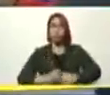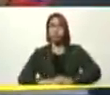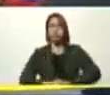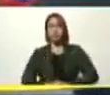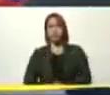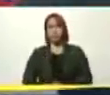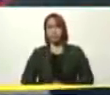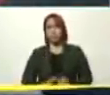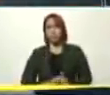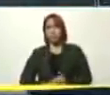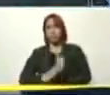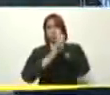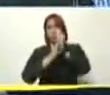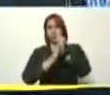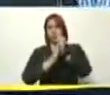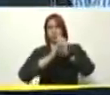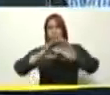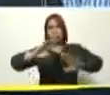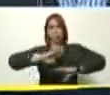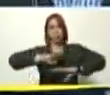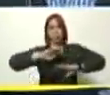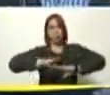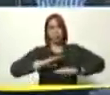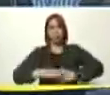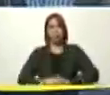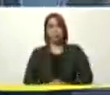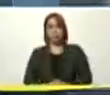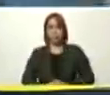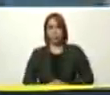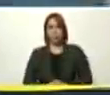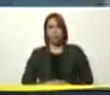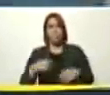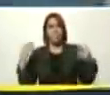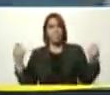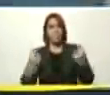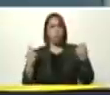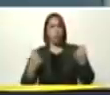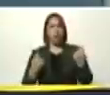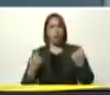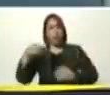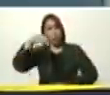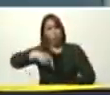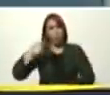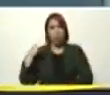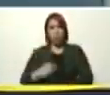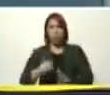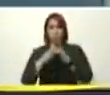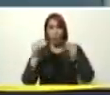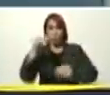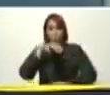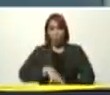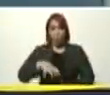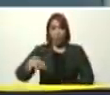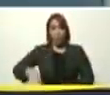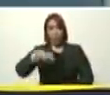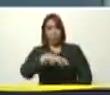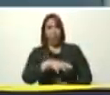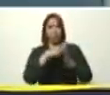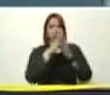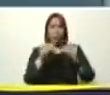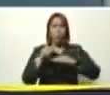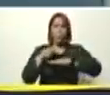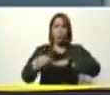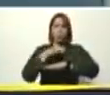de liderazgos auténticamente populares como hoy tenemos en todos los estados, en todos los